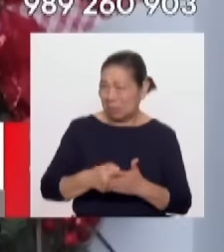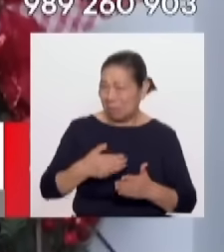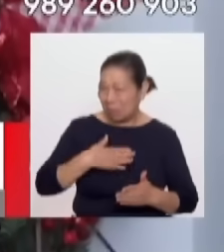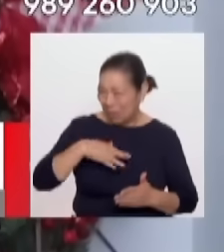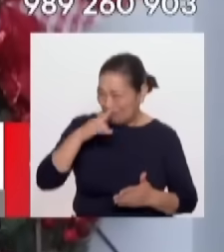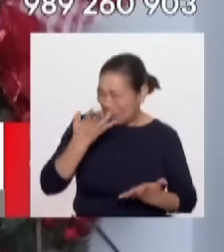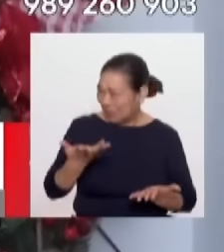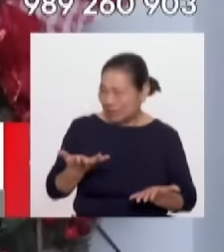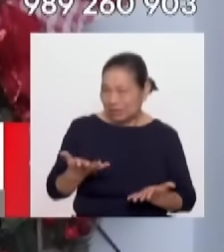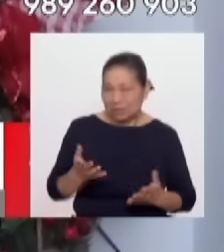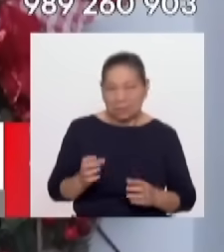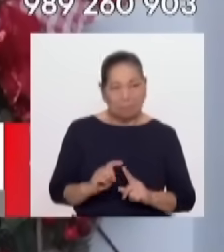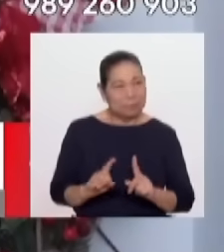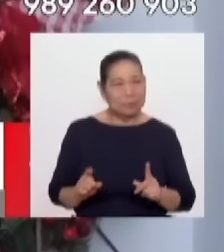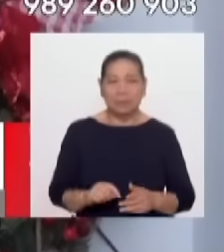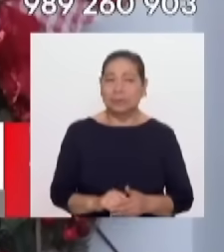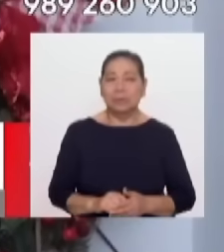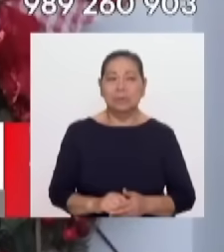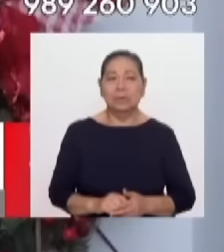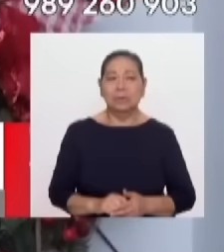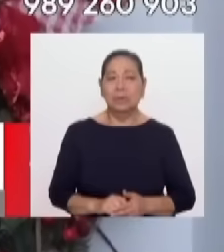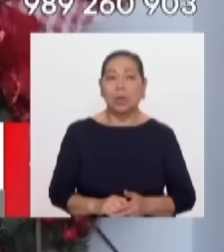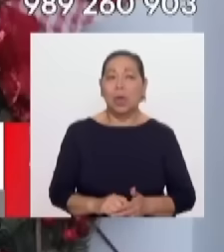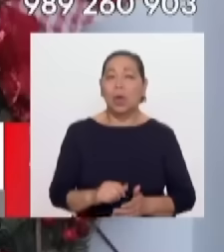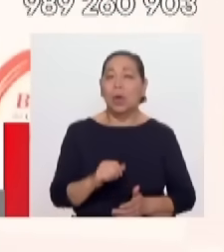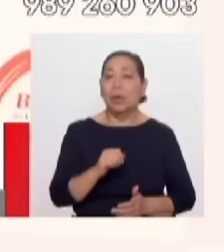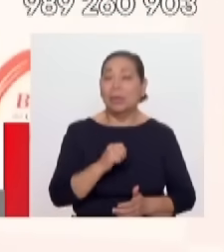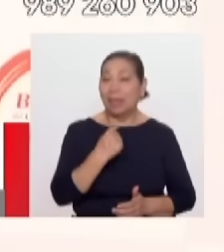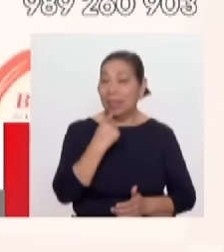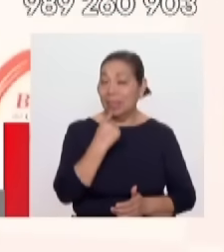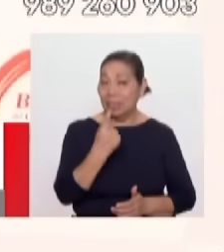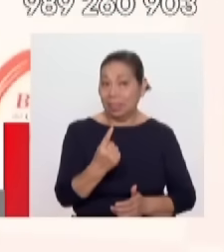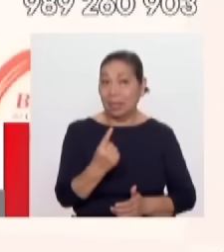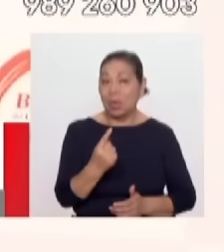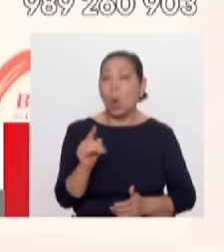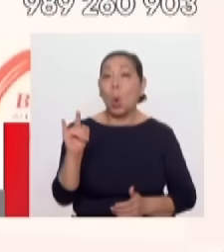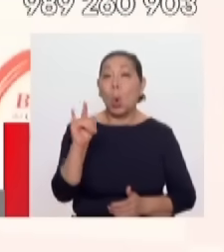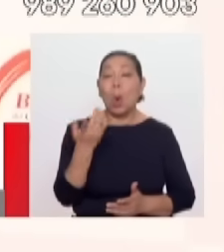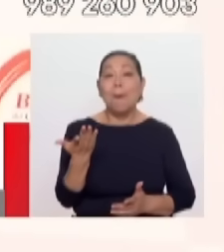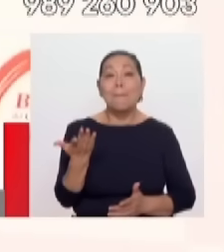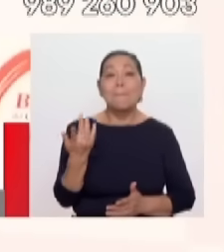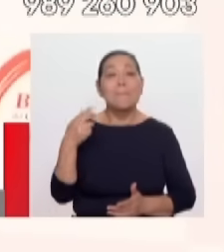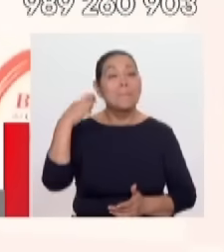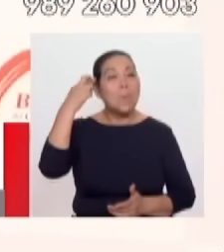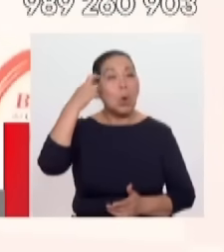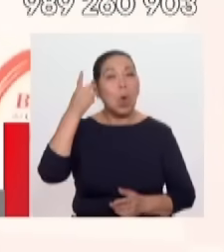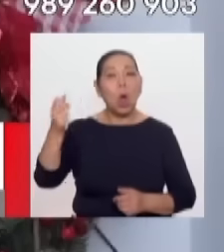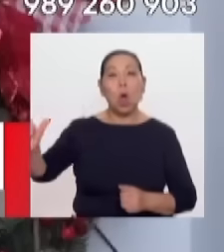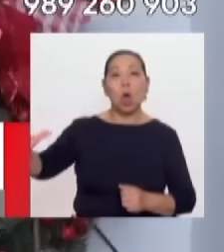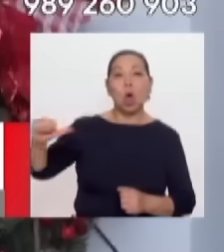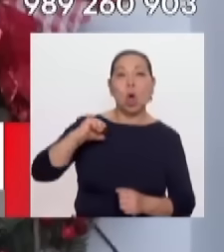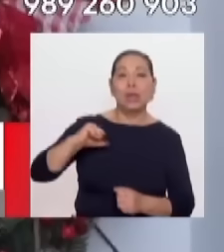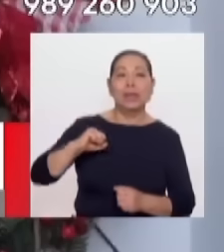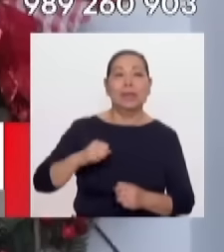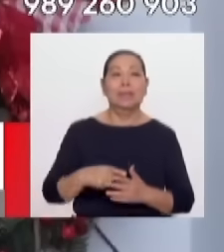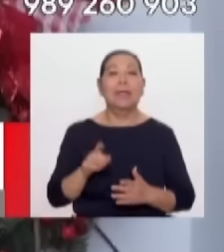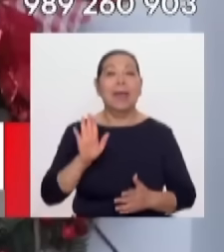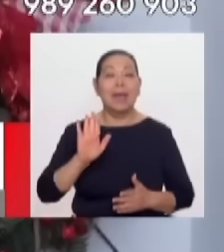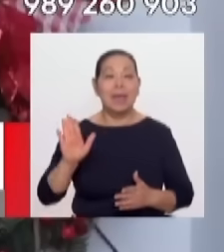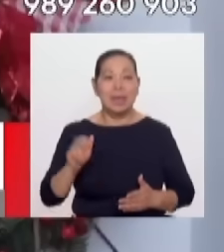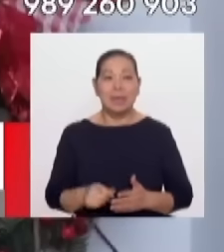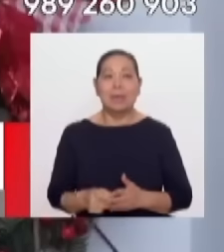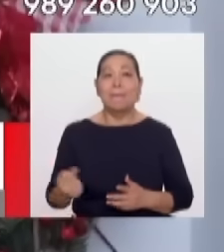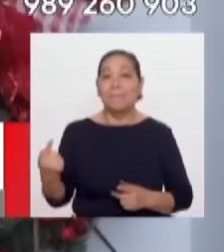mi país? Eso no va a ocurrir. Desde su punto de vista, estarían utilizando armas políticas en su contra. Ellos son